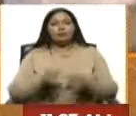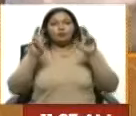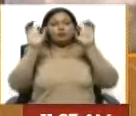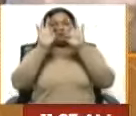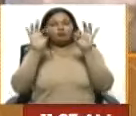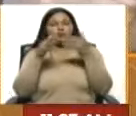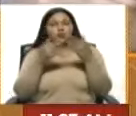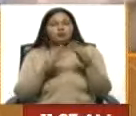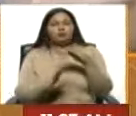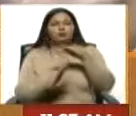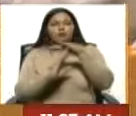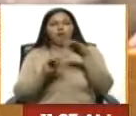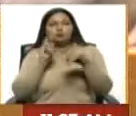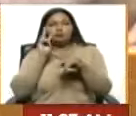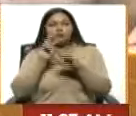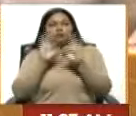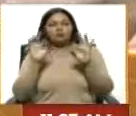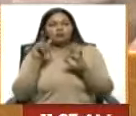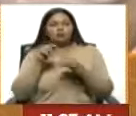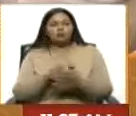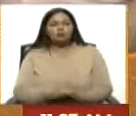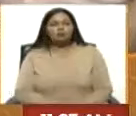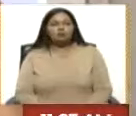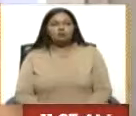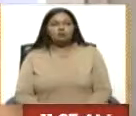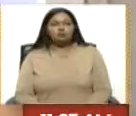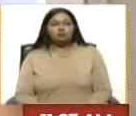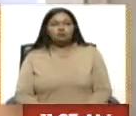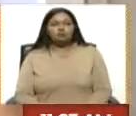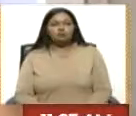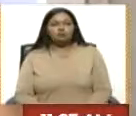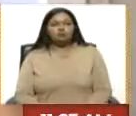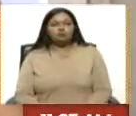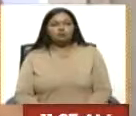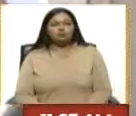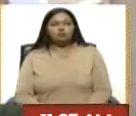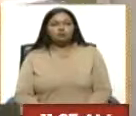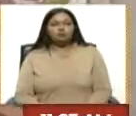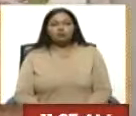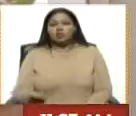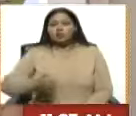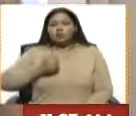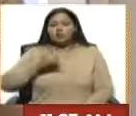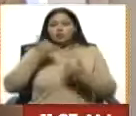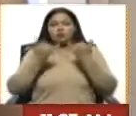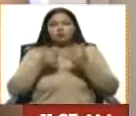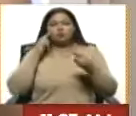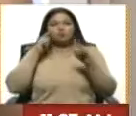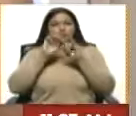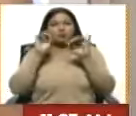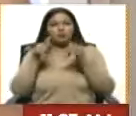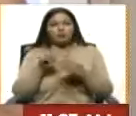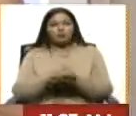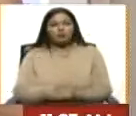poco lo que tratamos en Los Amos del Significado. Mira, aquí está, aprovechando que ya lo menciona. Vamos a tirarle la cuñita ahí.